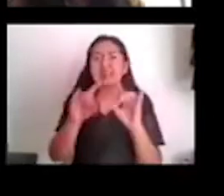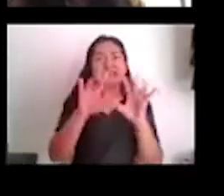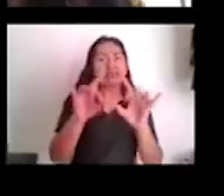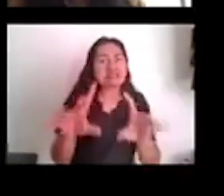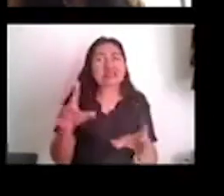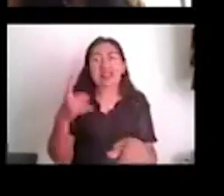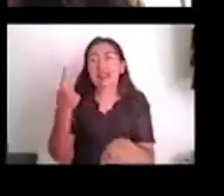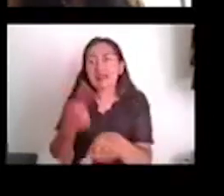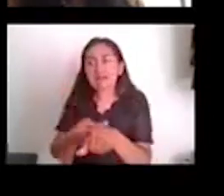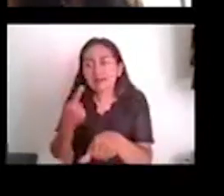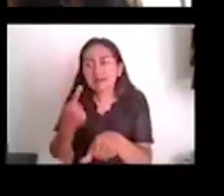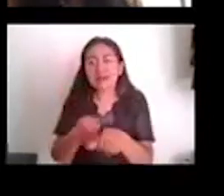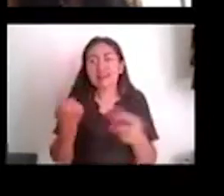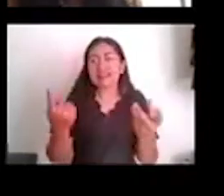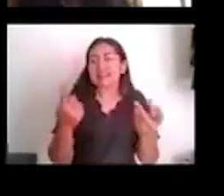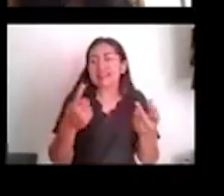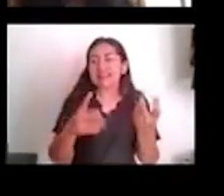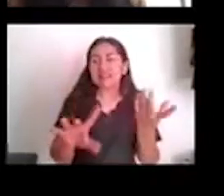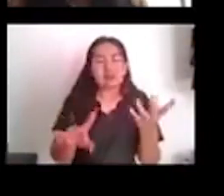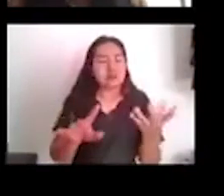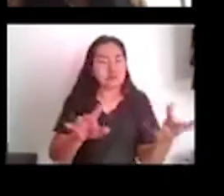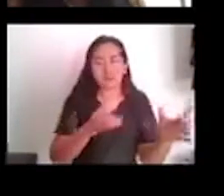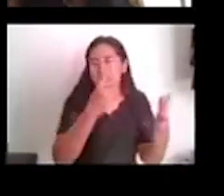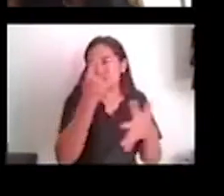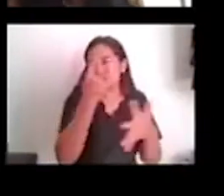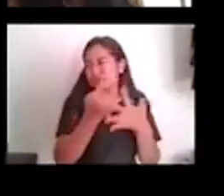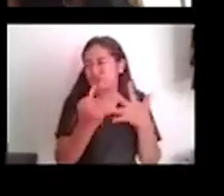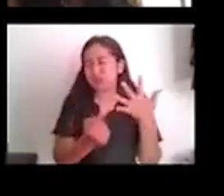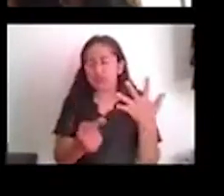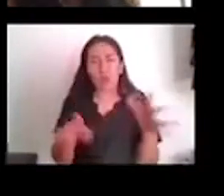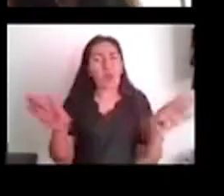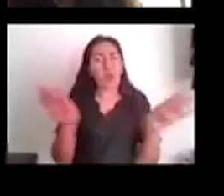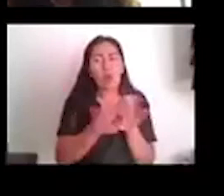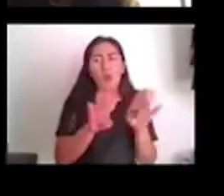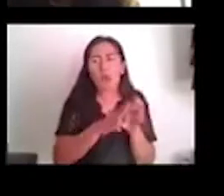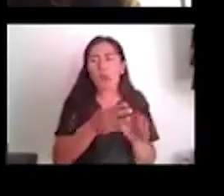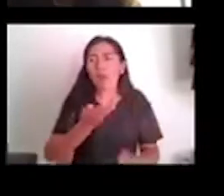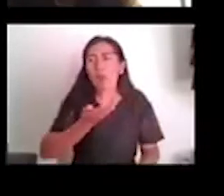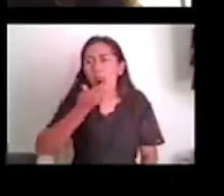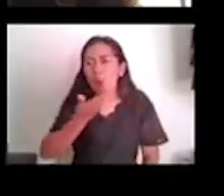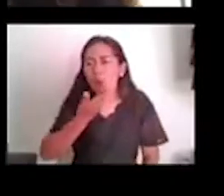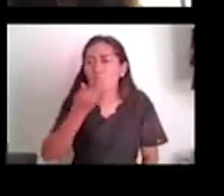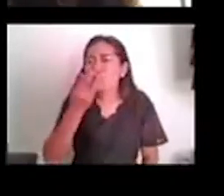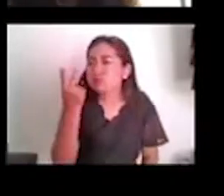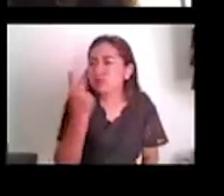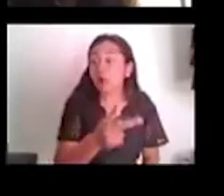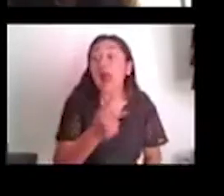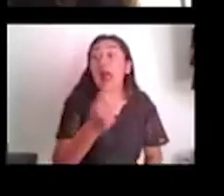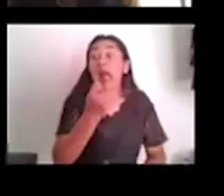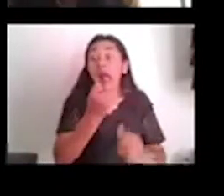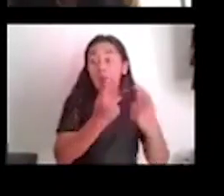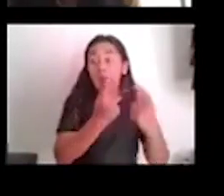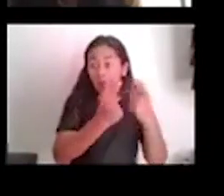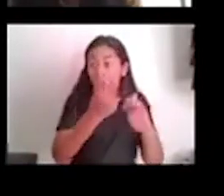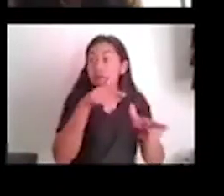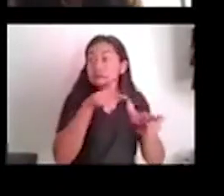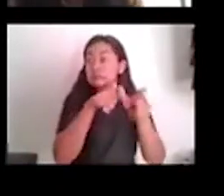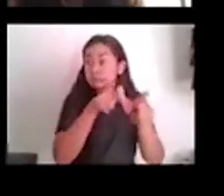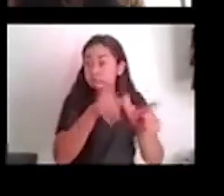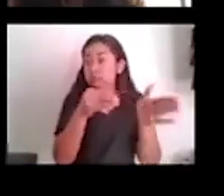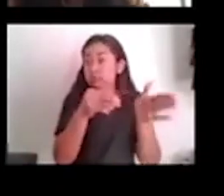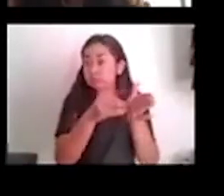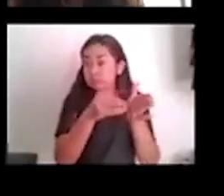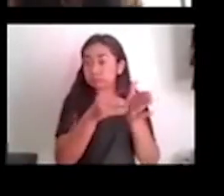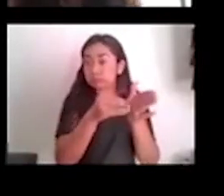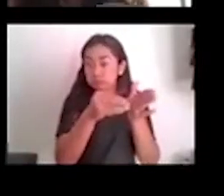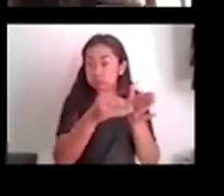enfermedad que tenían los antiguos mexicas y que se han preservado a pesar de los siglos, de la distancia,